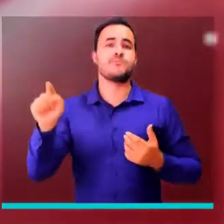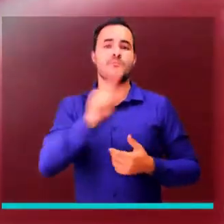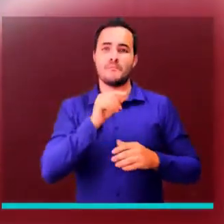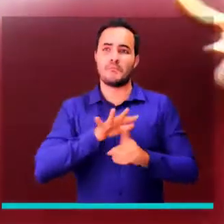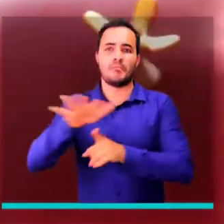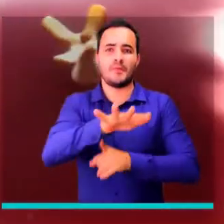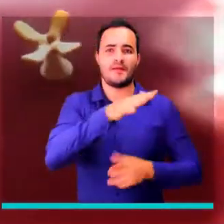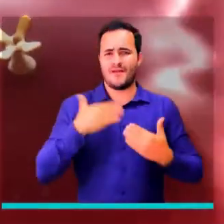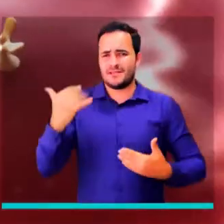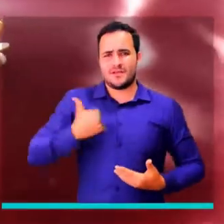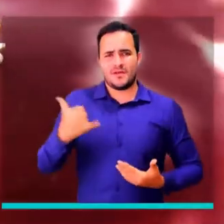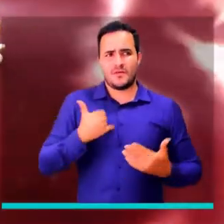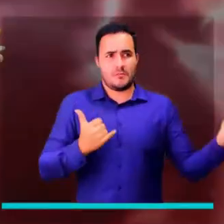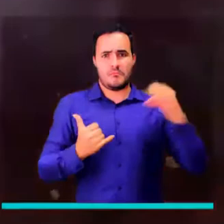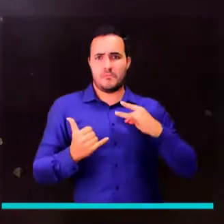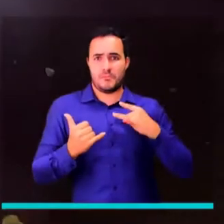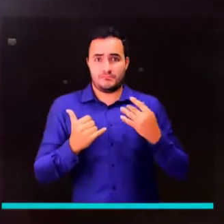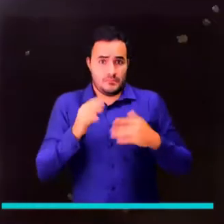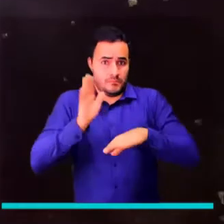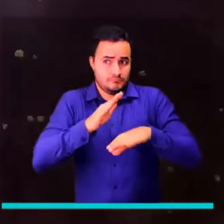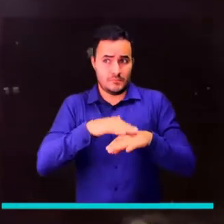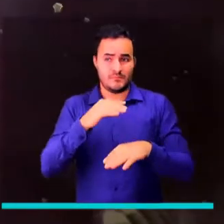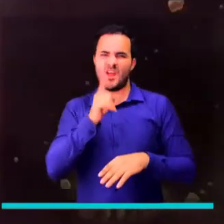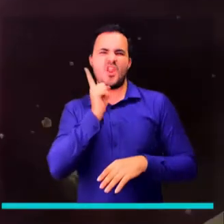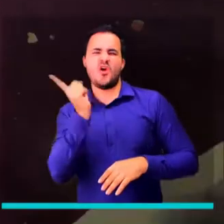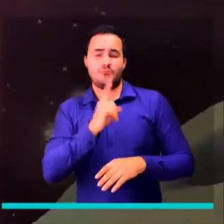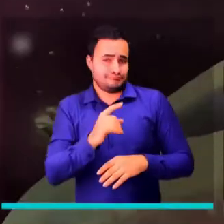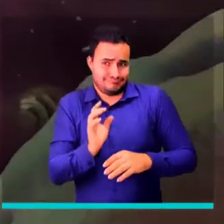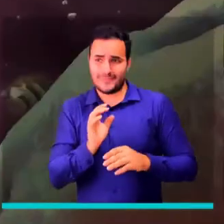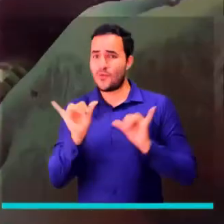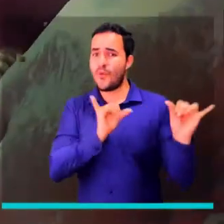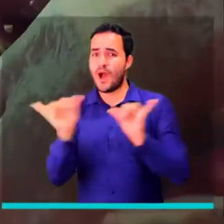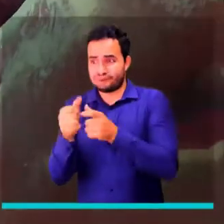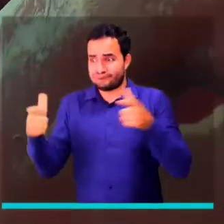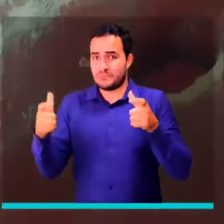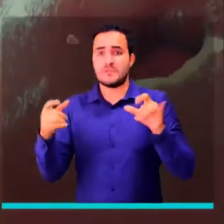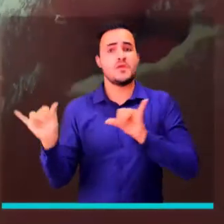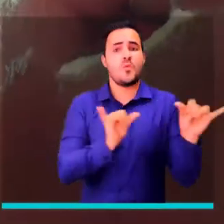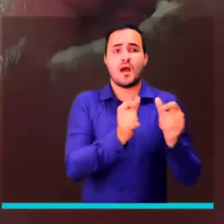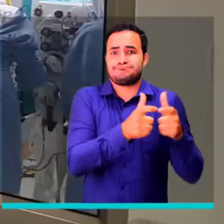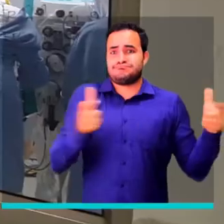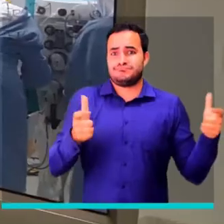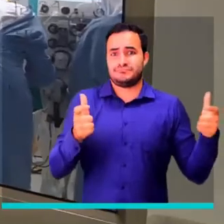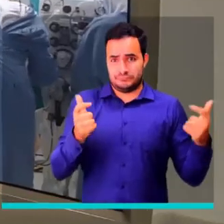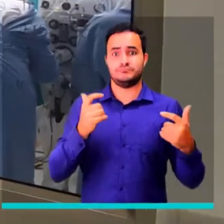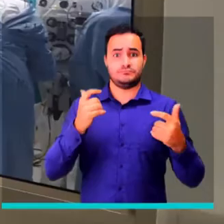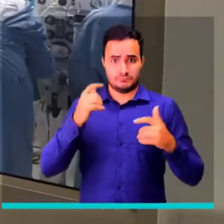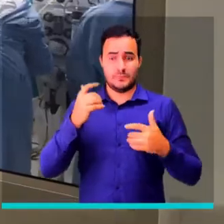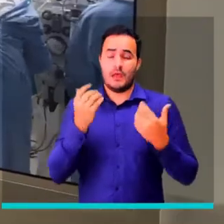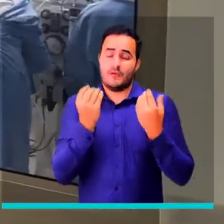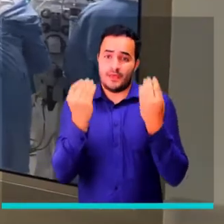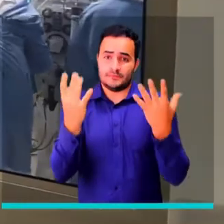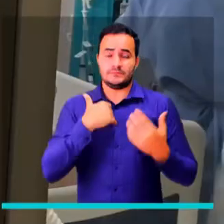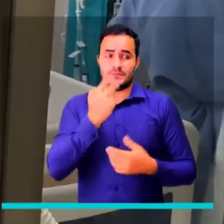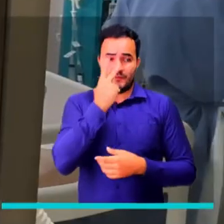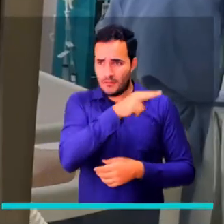y puede llegar a existir un número tan alto de jóvenes infectados que hasta los jóvenes los vemos en la unidad de cuidados intensivos. Y tuvimos